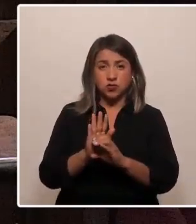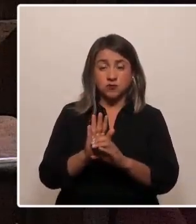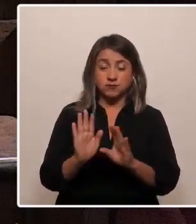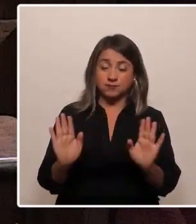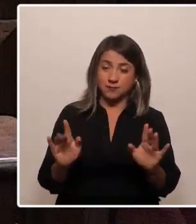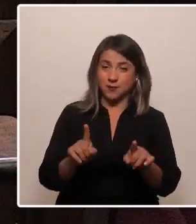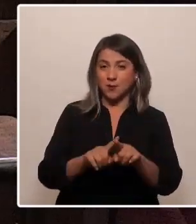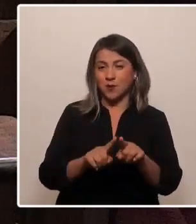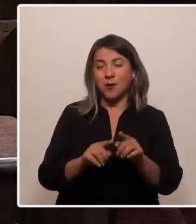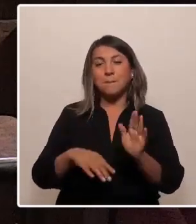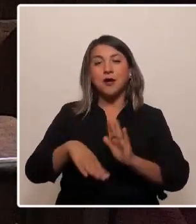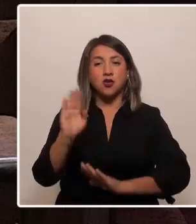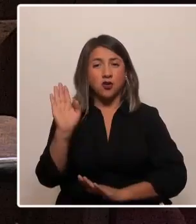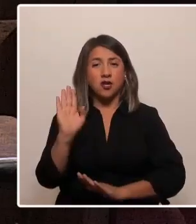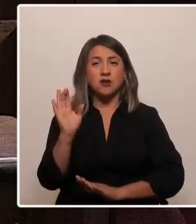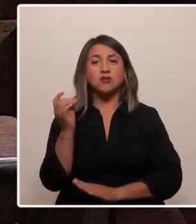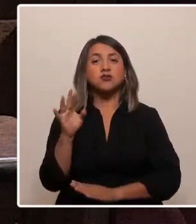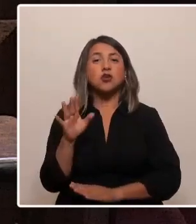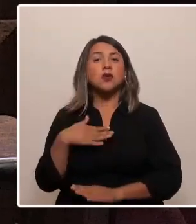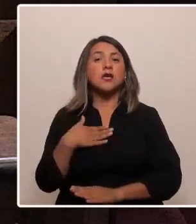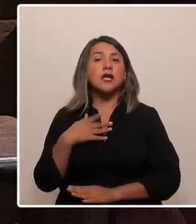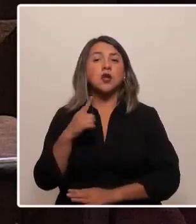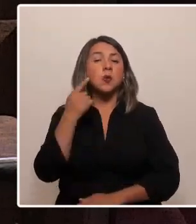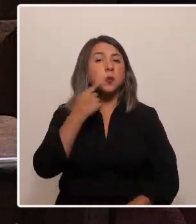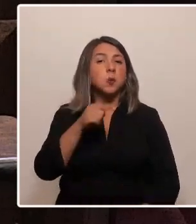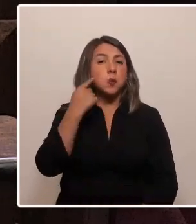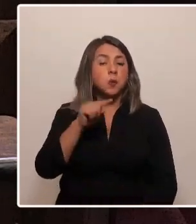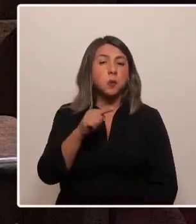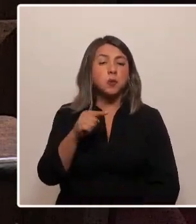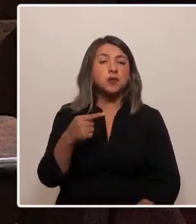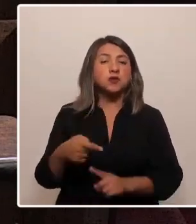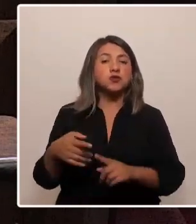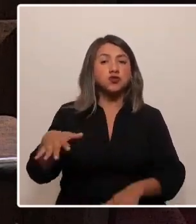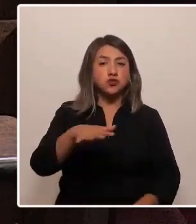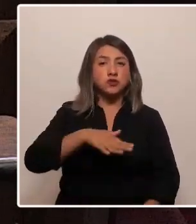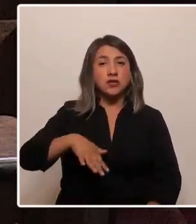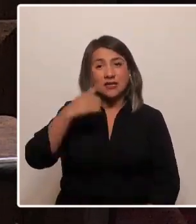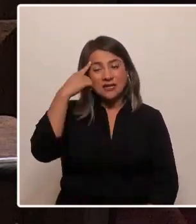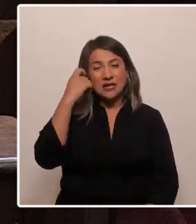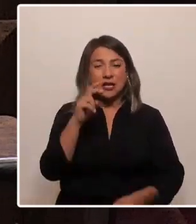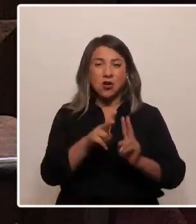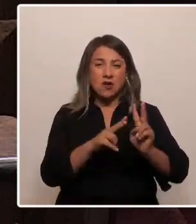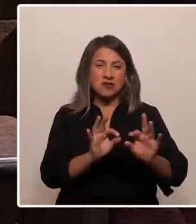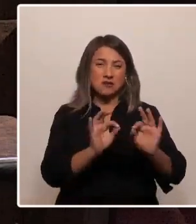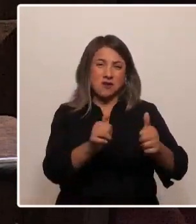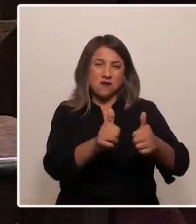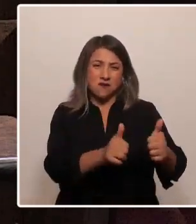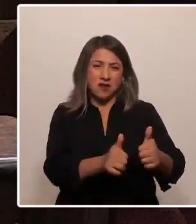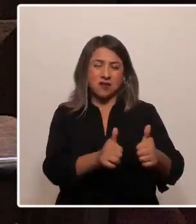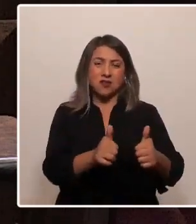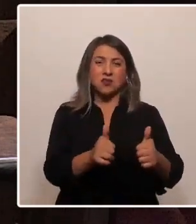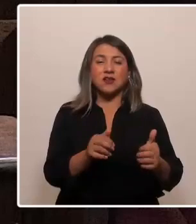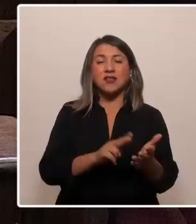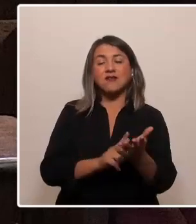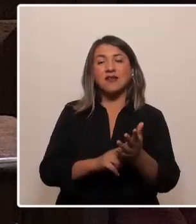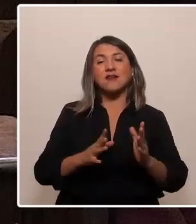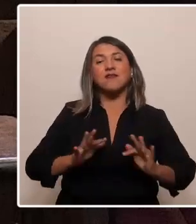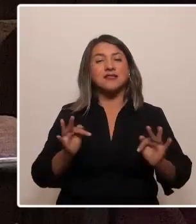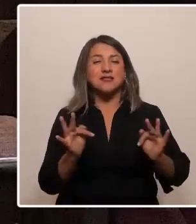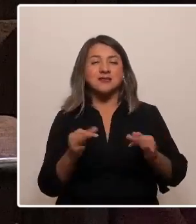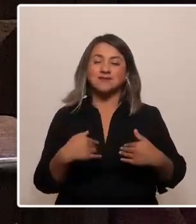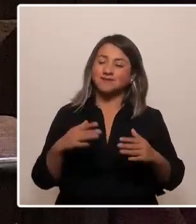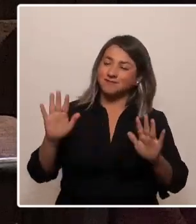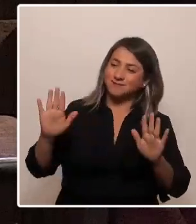con una mayoría autocomplaciente que no escucha a la ciudadanía, que cree que lo está haciendo fantástico y que pasa autofelicitándose